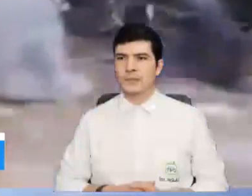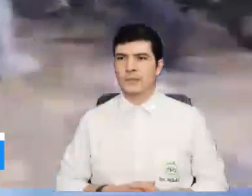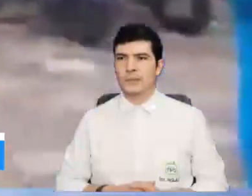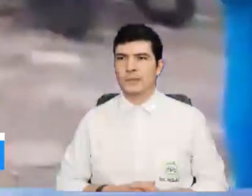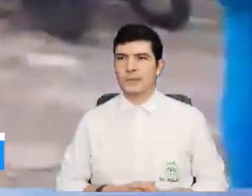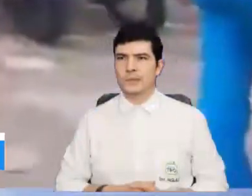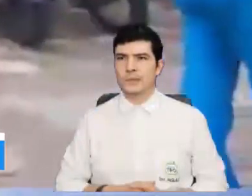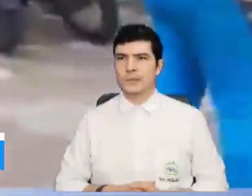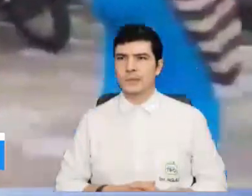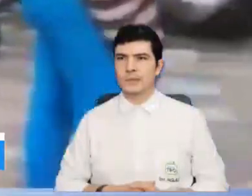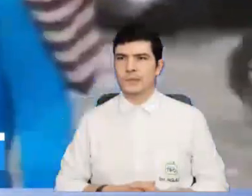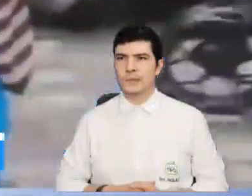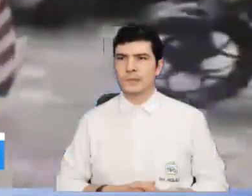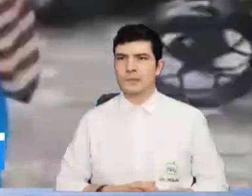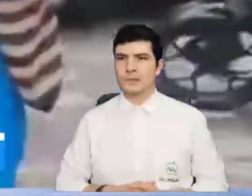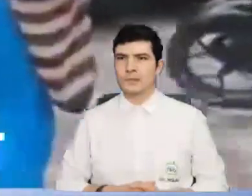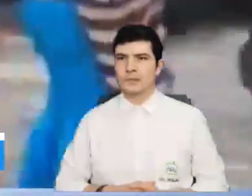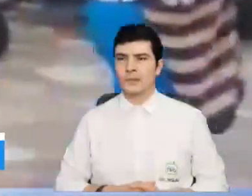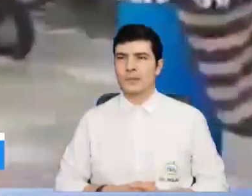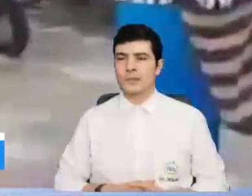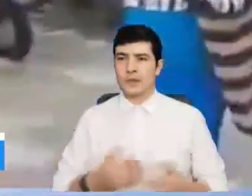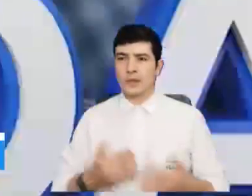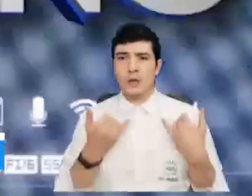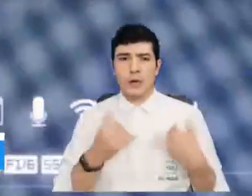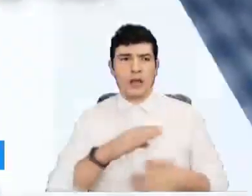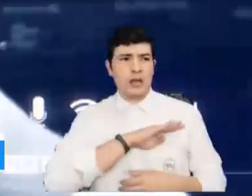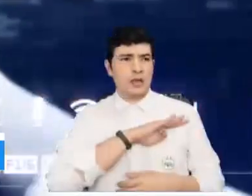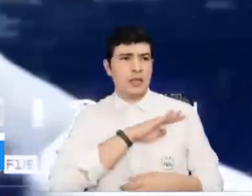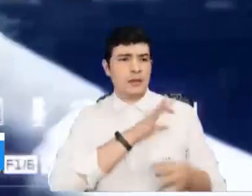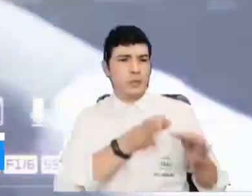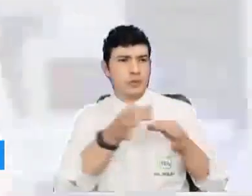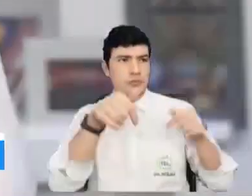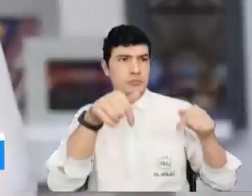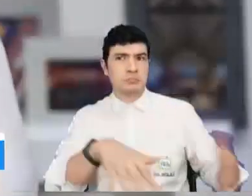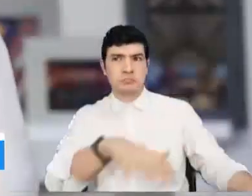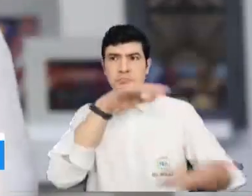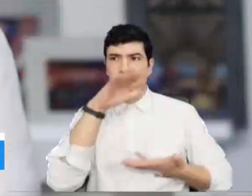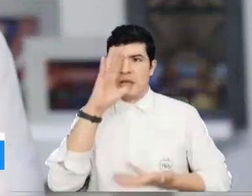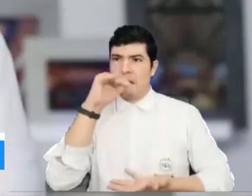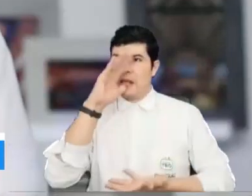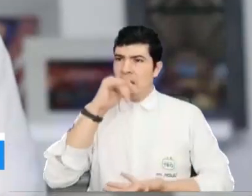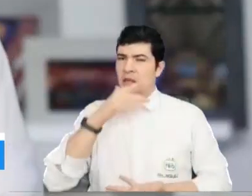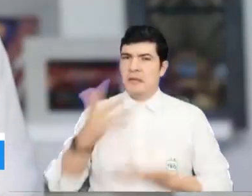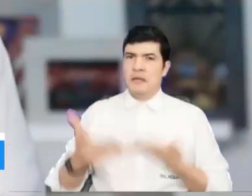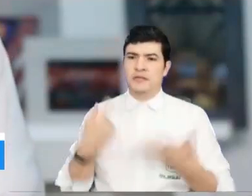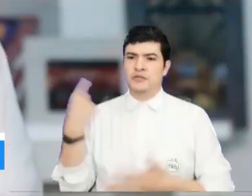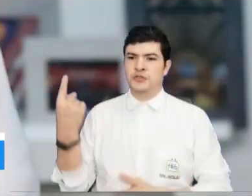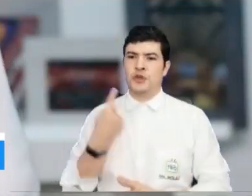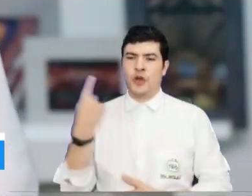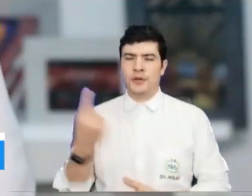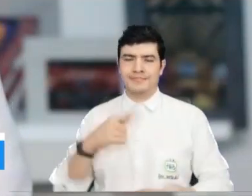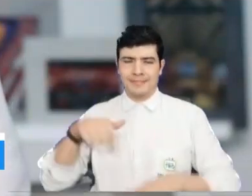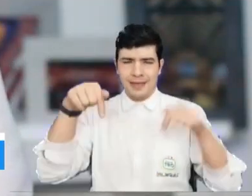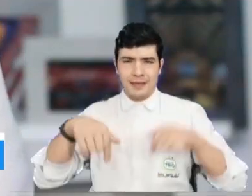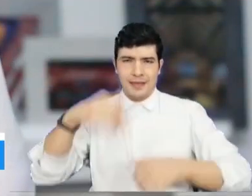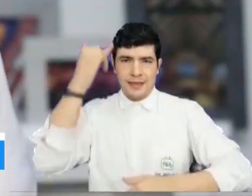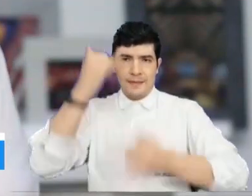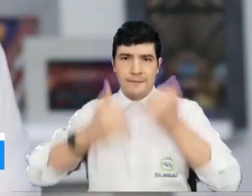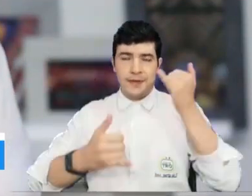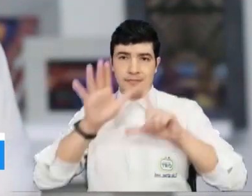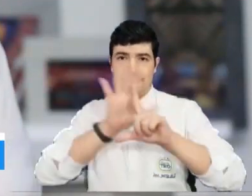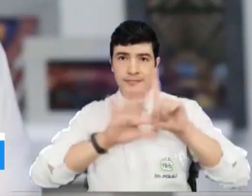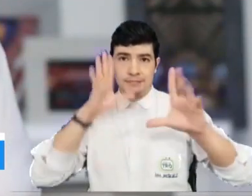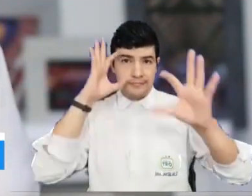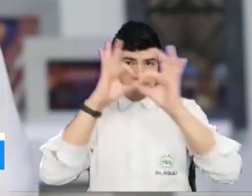Estamos solos, la alcaldía municipal no nos ha dado nada. Y hasta aquí nuestra sección de hoy, pero recuerde que usted también